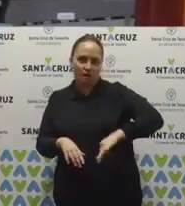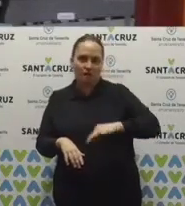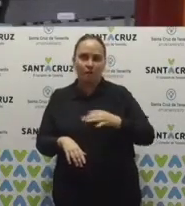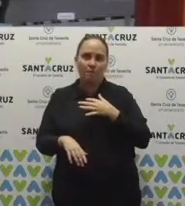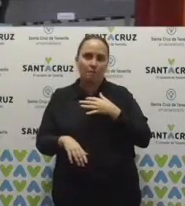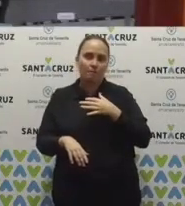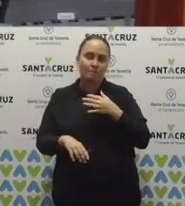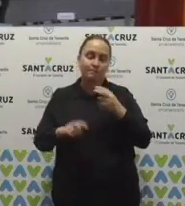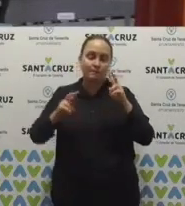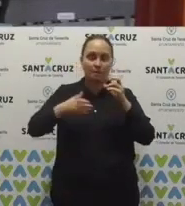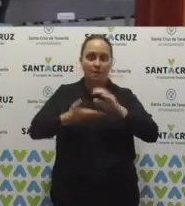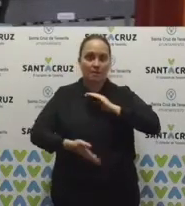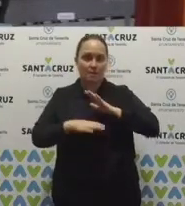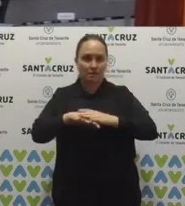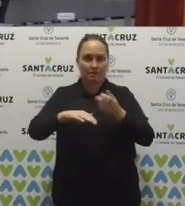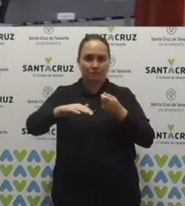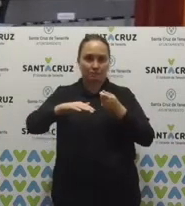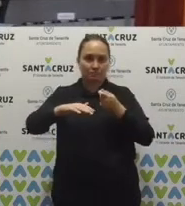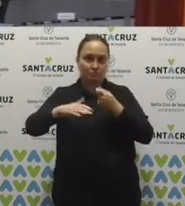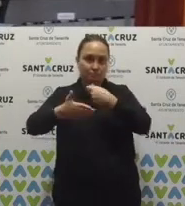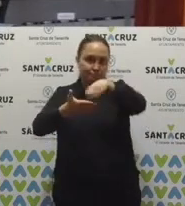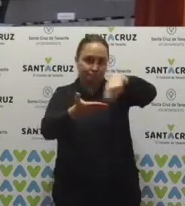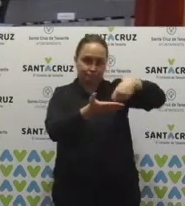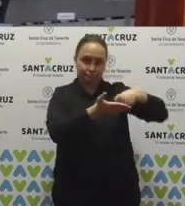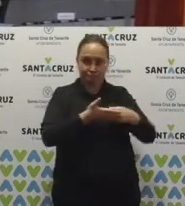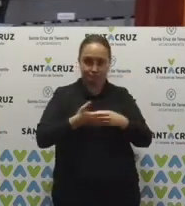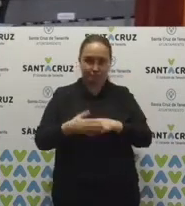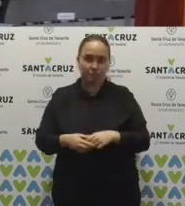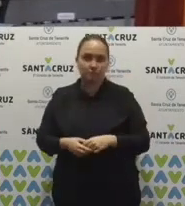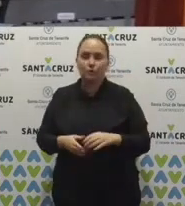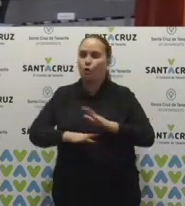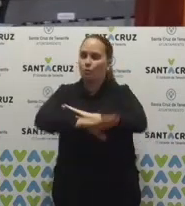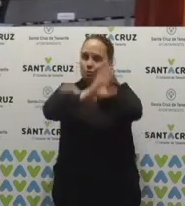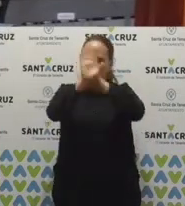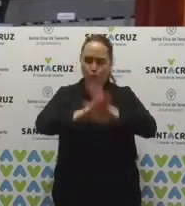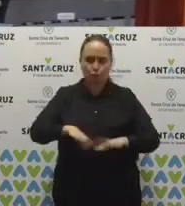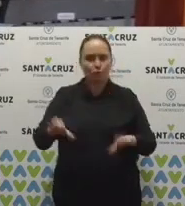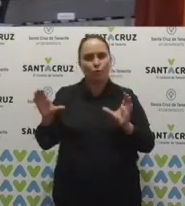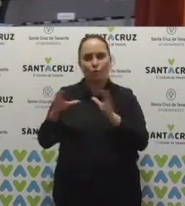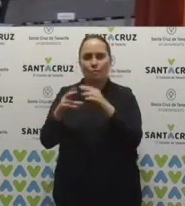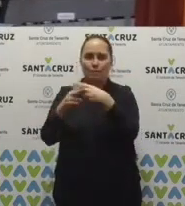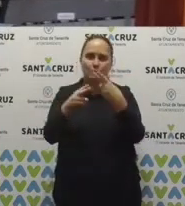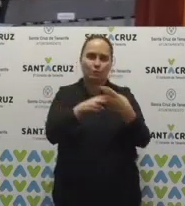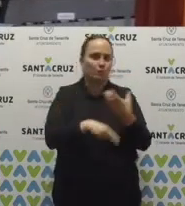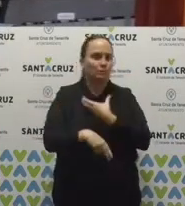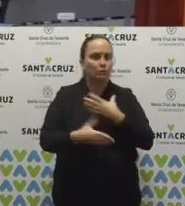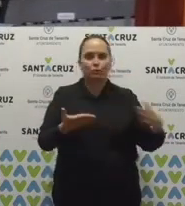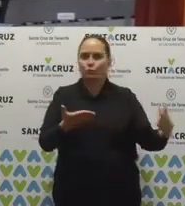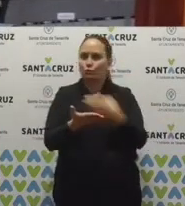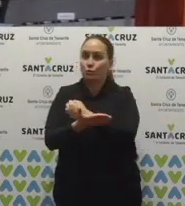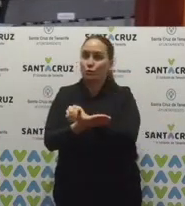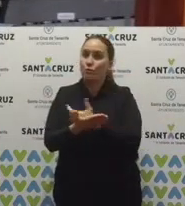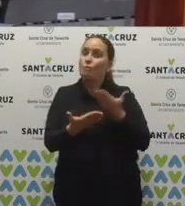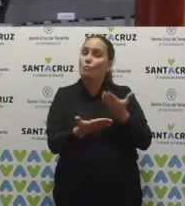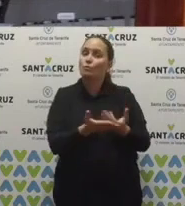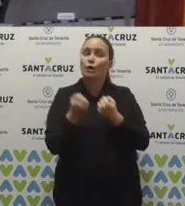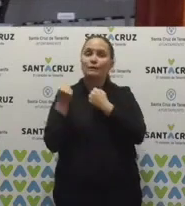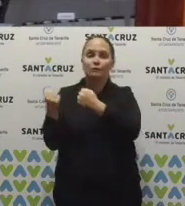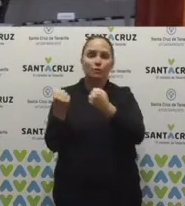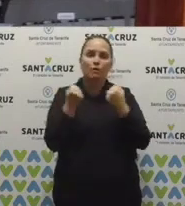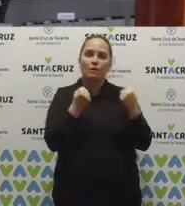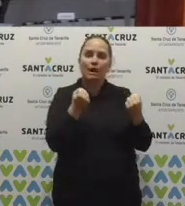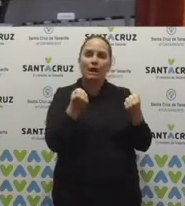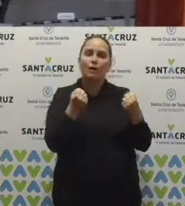esa propuesta por último volver a instar a todos los grupos de la corporación a no utilizar la moción institucional para